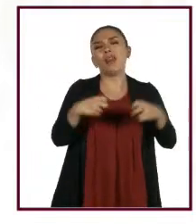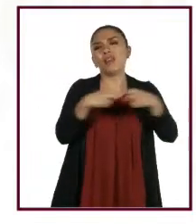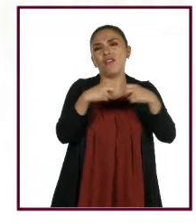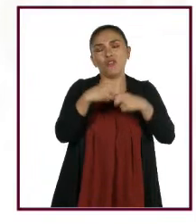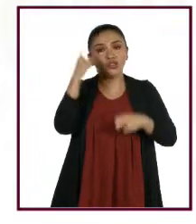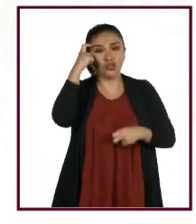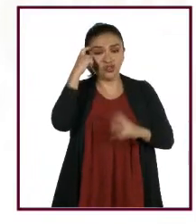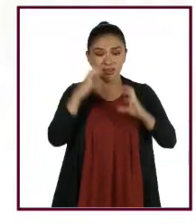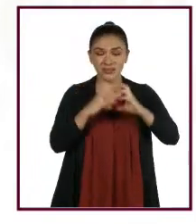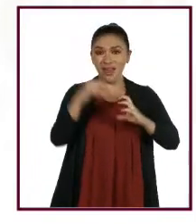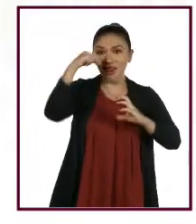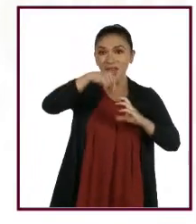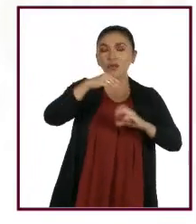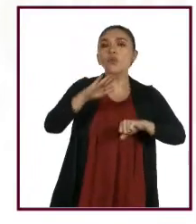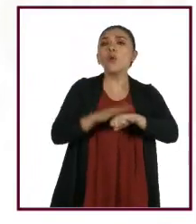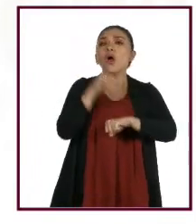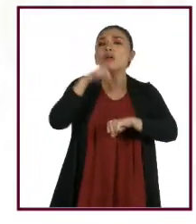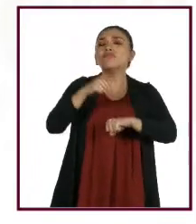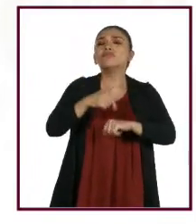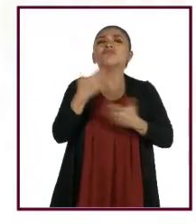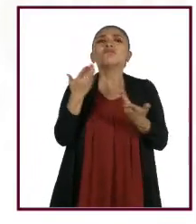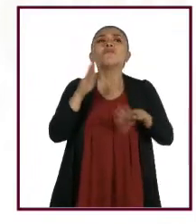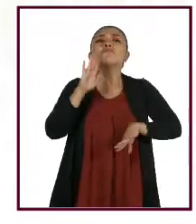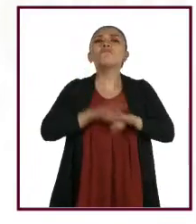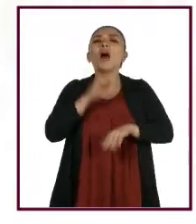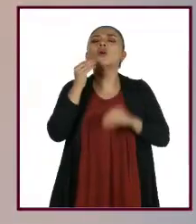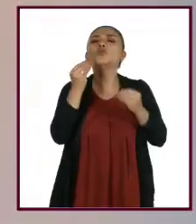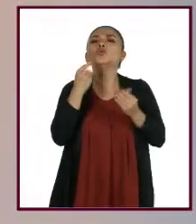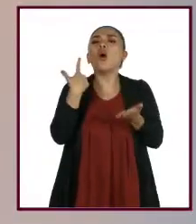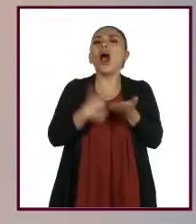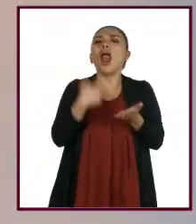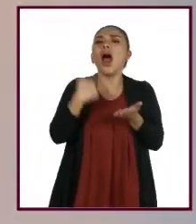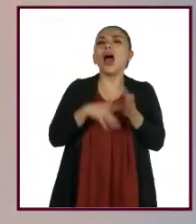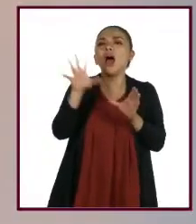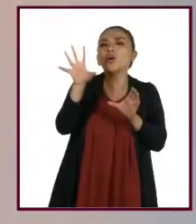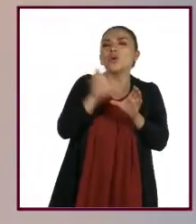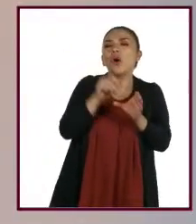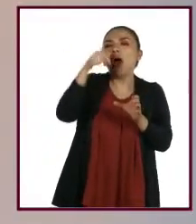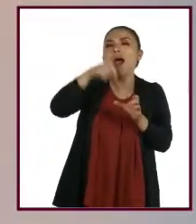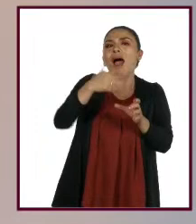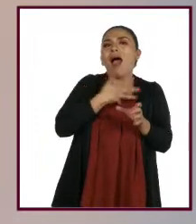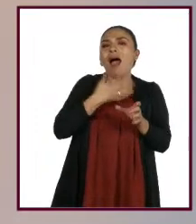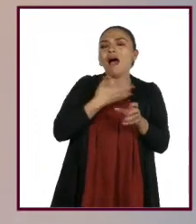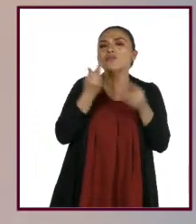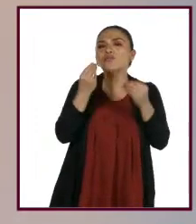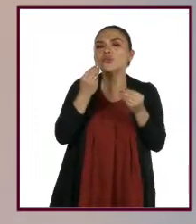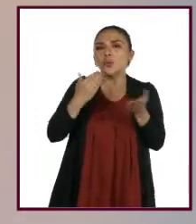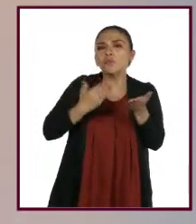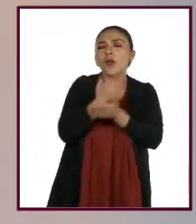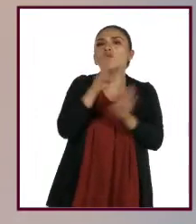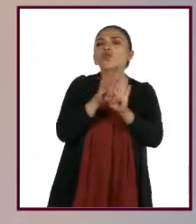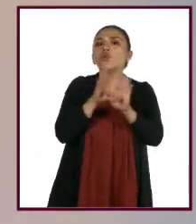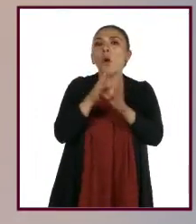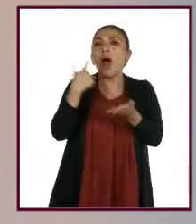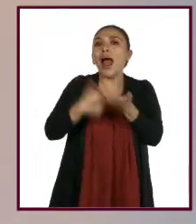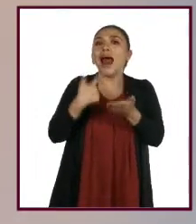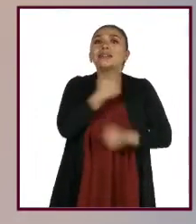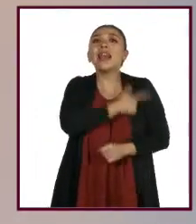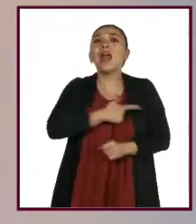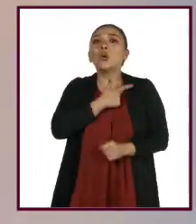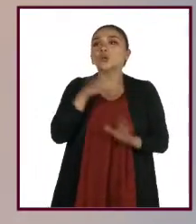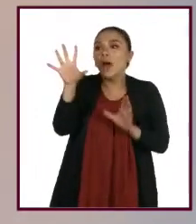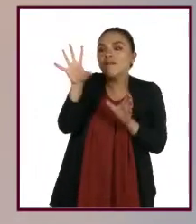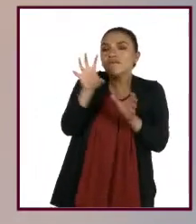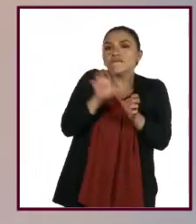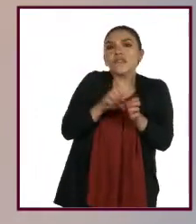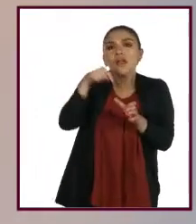cerebro. ¿Por qué? Porque son altamente lipofílicos, es decir, que se pegan o les gustan las